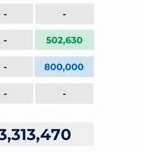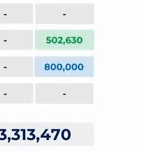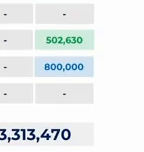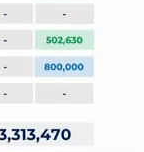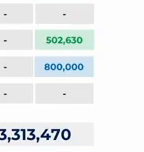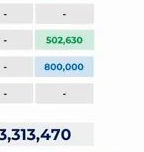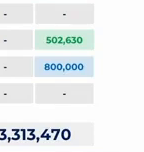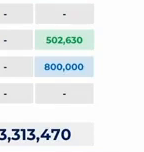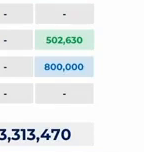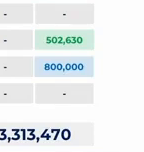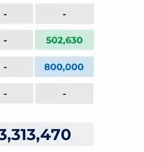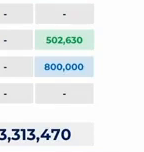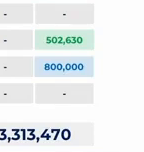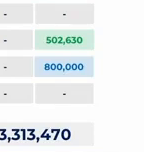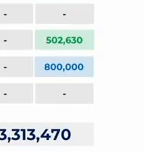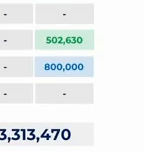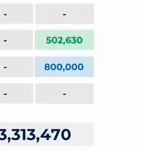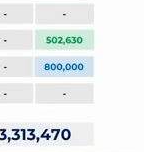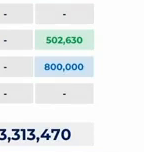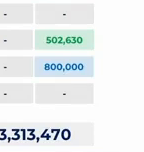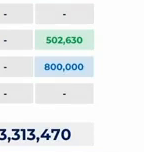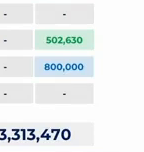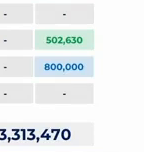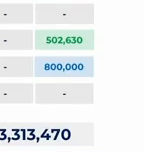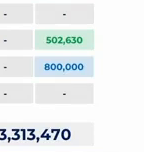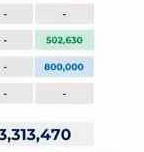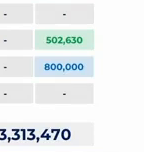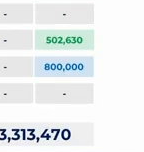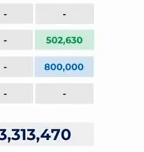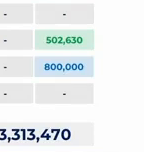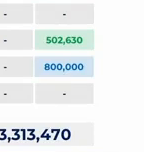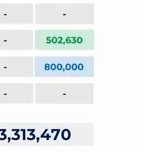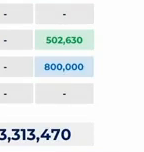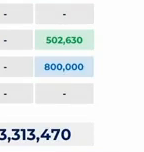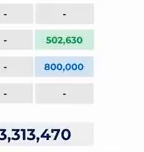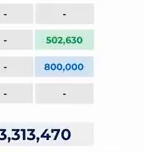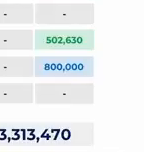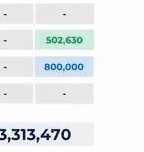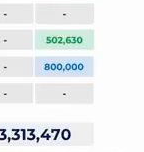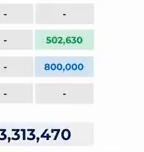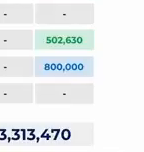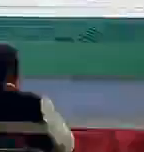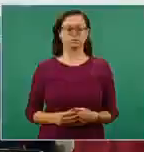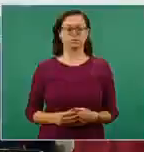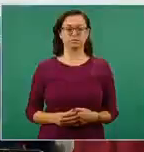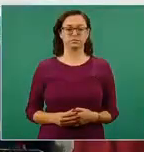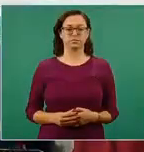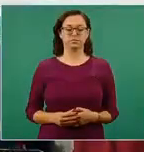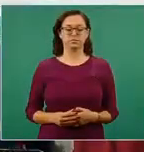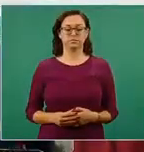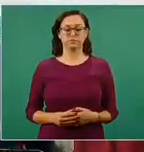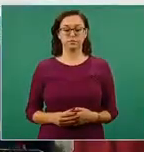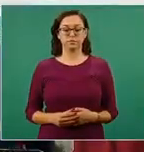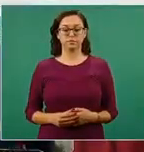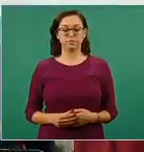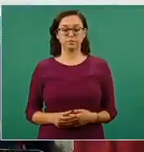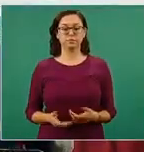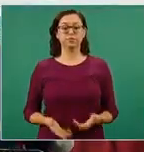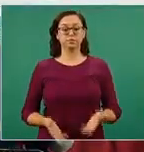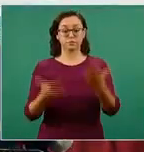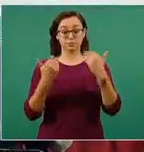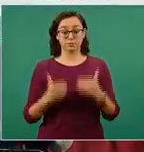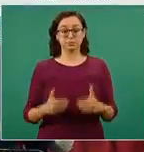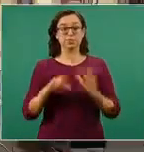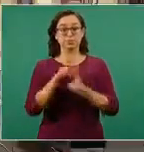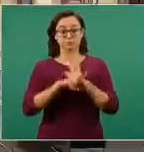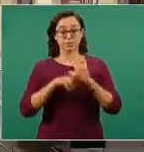vacunas de las diferentes marcas que esta semana recibimos de Pfizer, CanSino y Sputnik V. A continuación vamos a ver